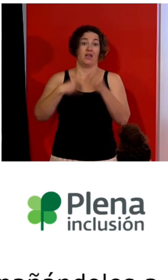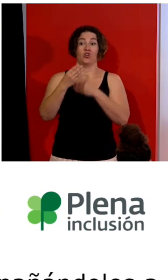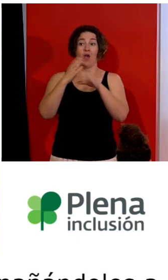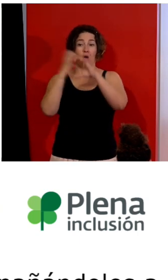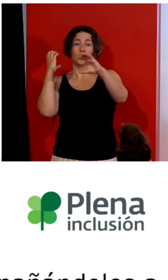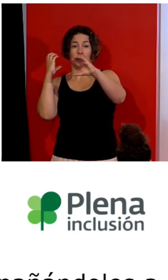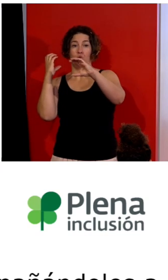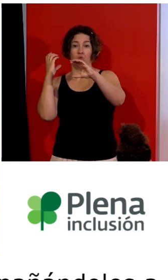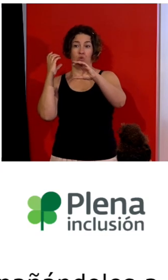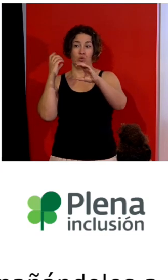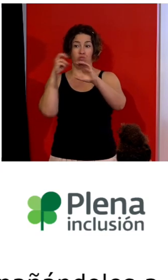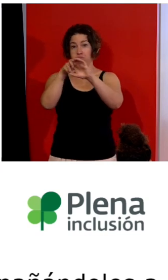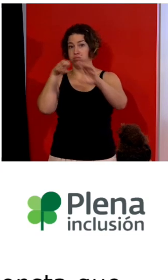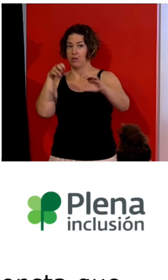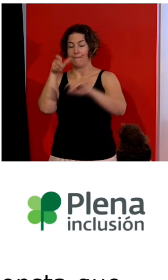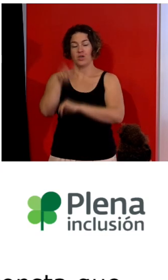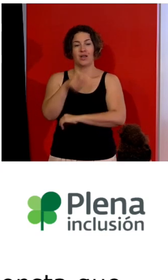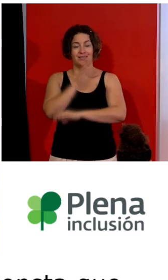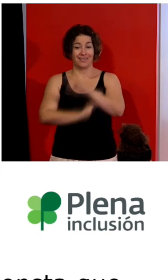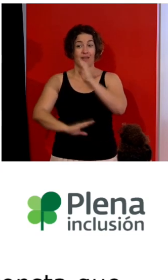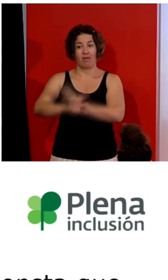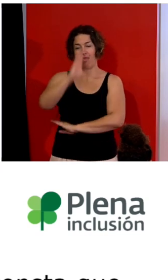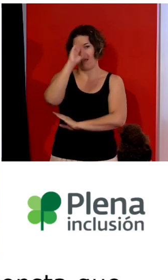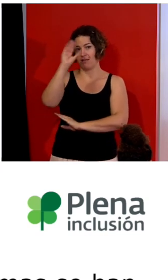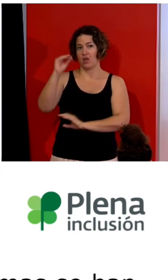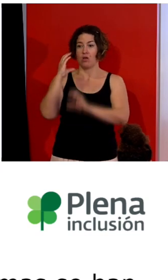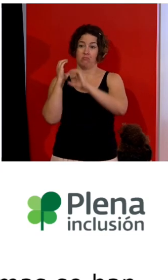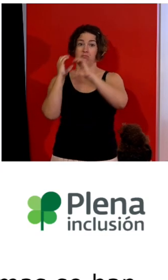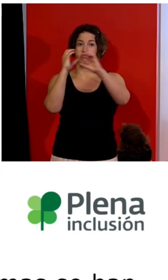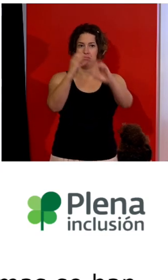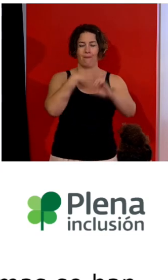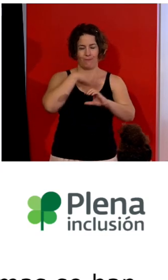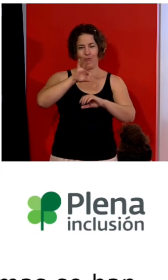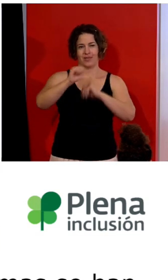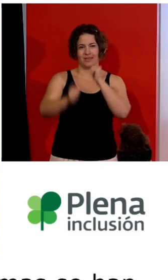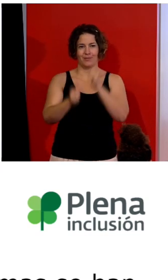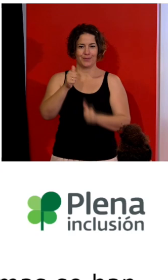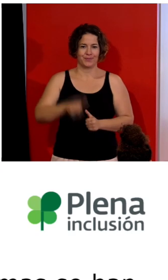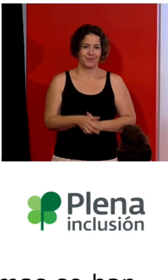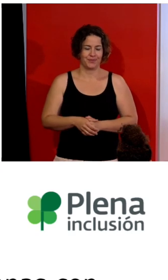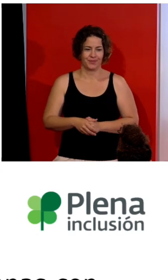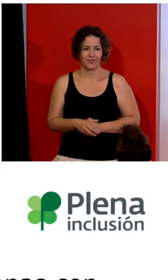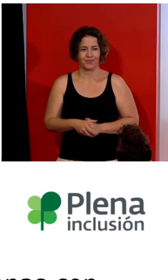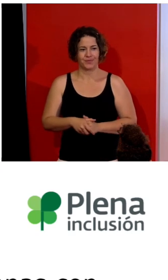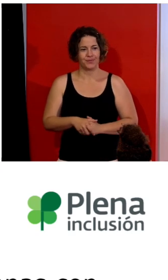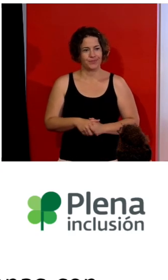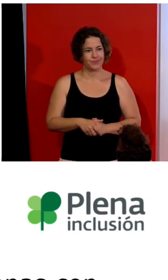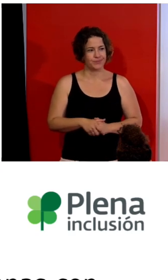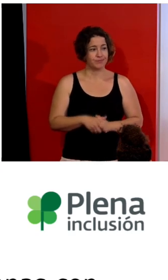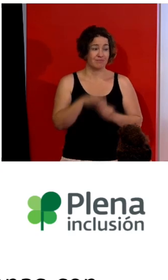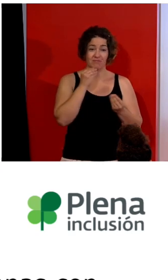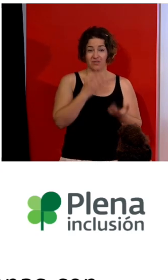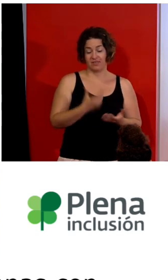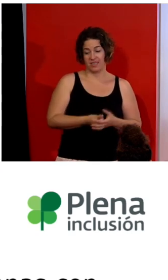se han fletado autobuses para que las personas con discapacidad intelectual pudieran asistir al examen. Y bueno,